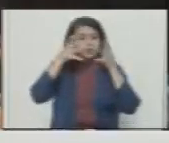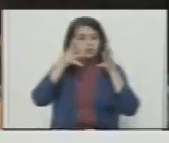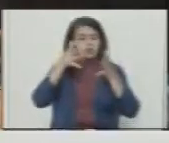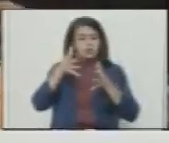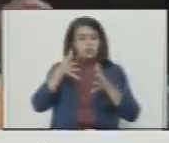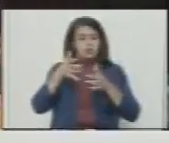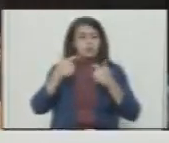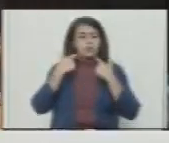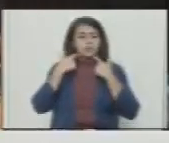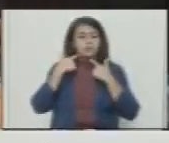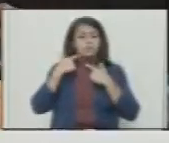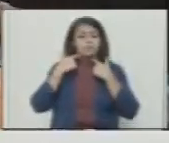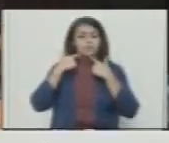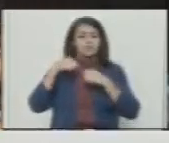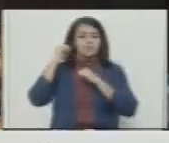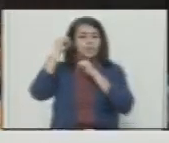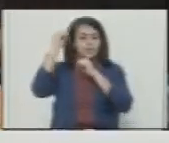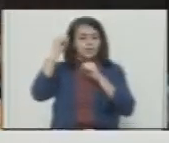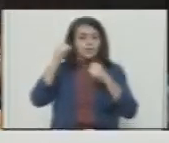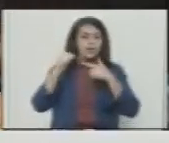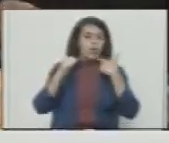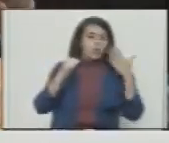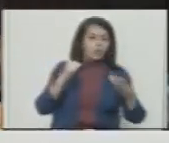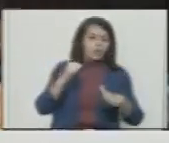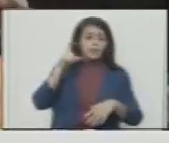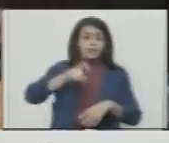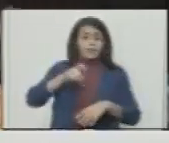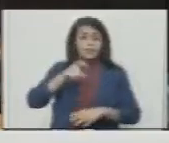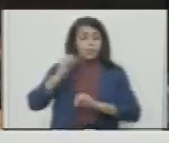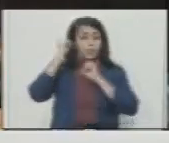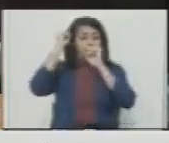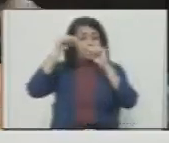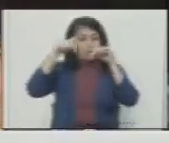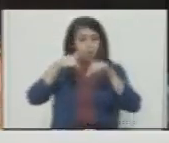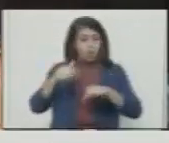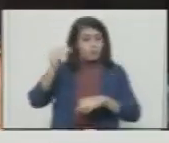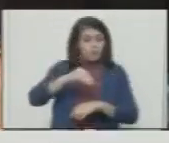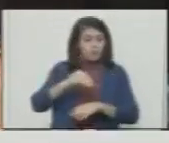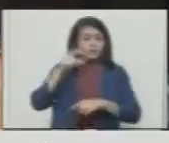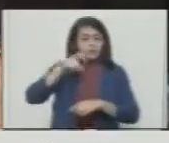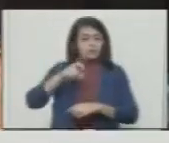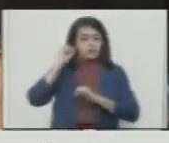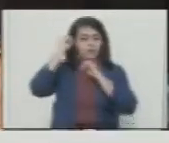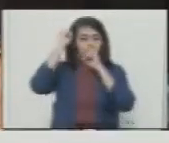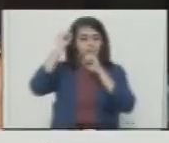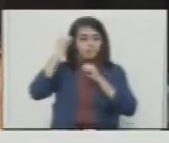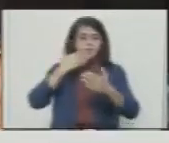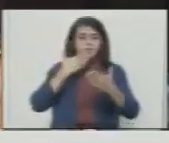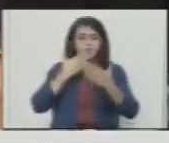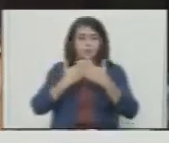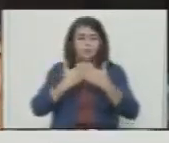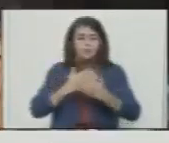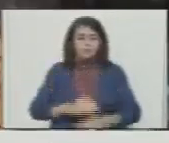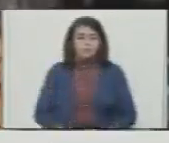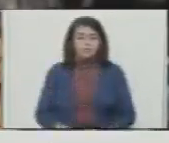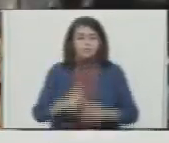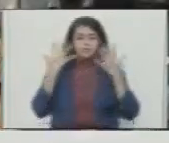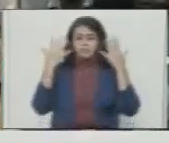entre vencer o morir. Necesario es vencer. Hoy más que ayer, necesario es vencer.